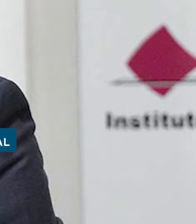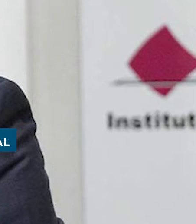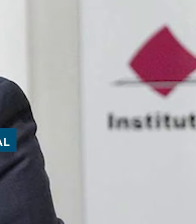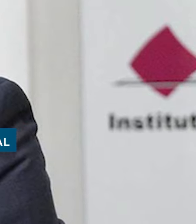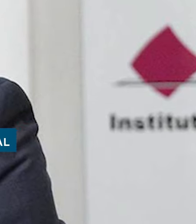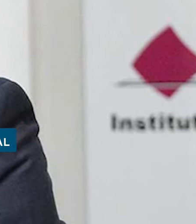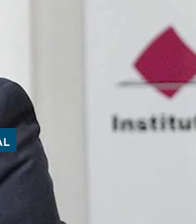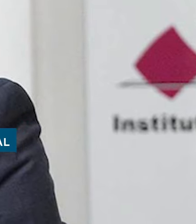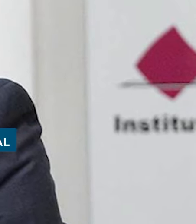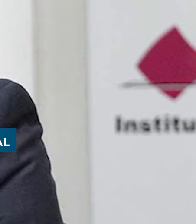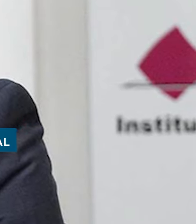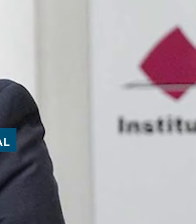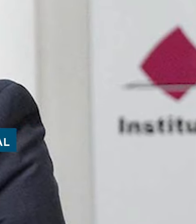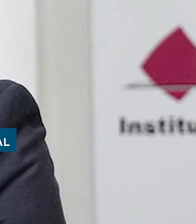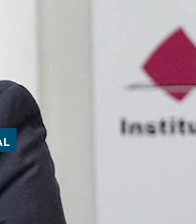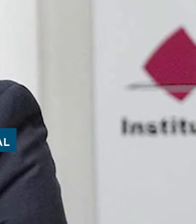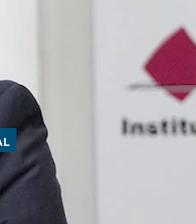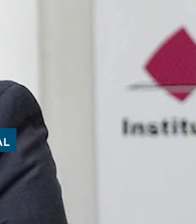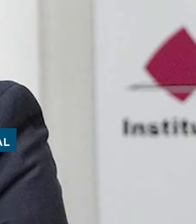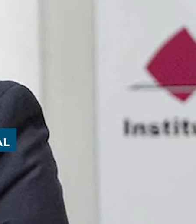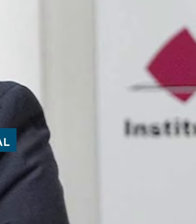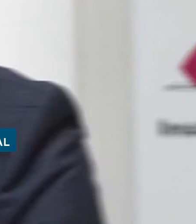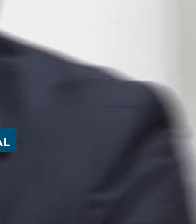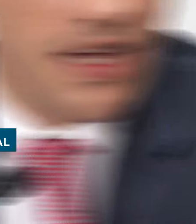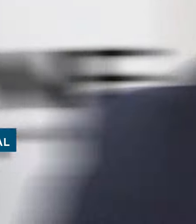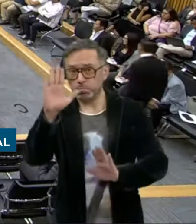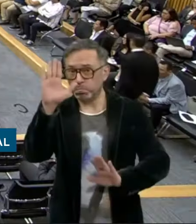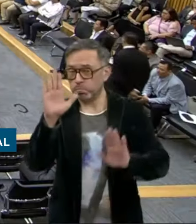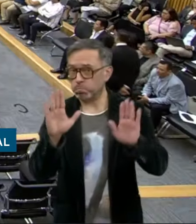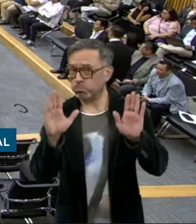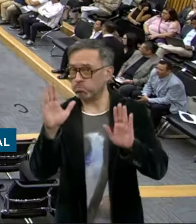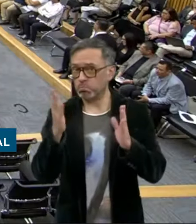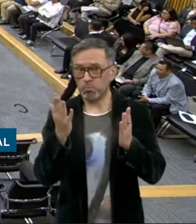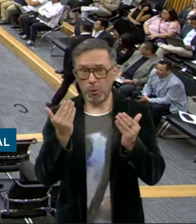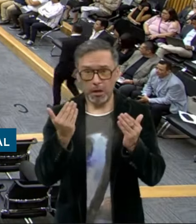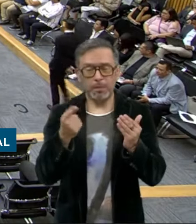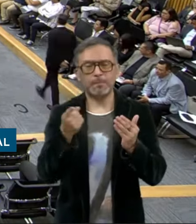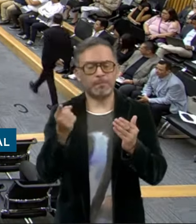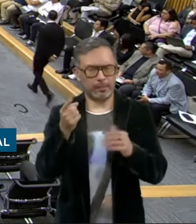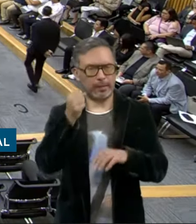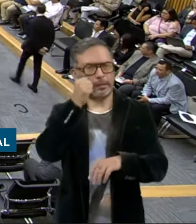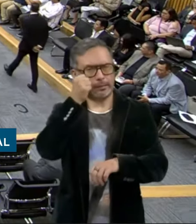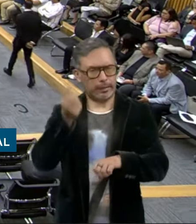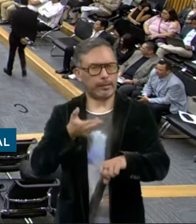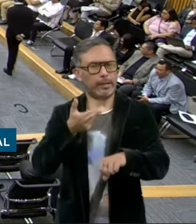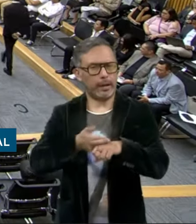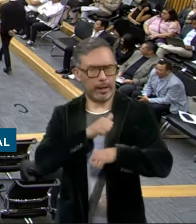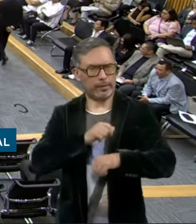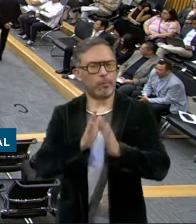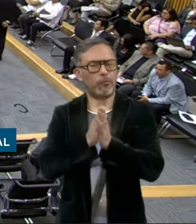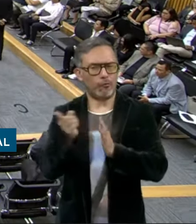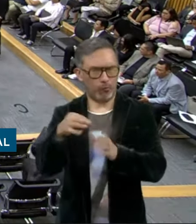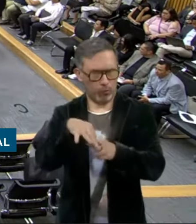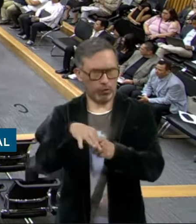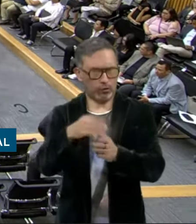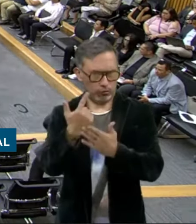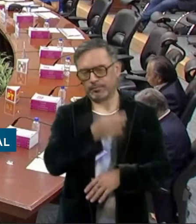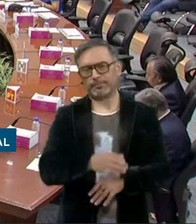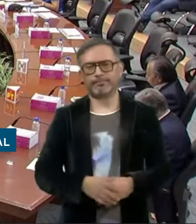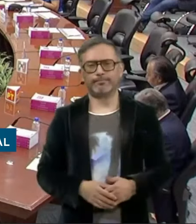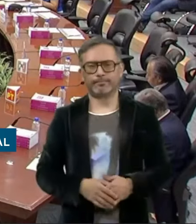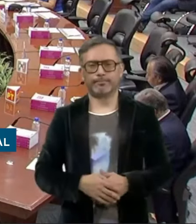licona del Pri critico el gasto argumentando que estos recursos podrían destinarse a necesidades urgentes como salud y